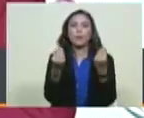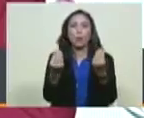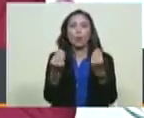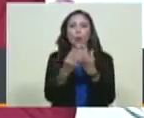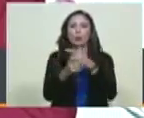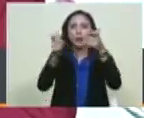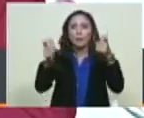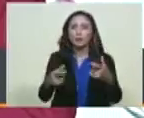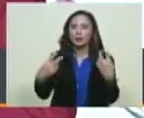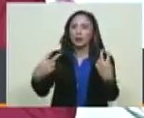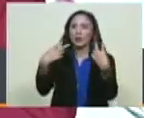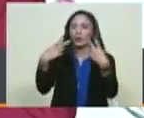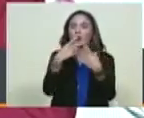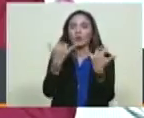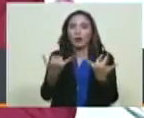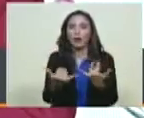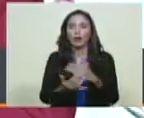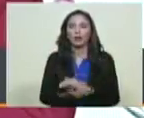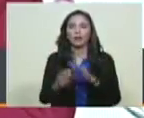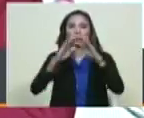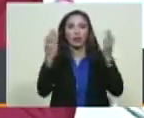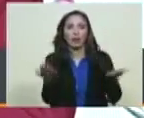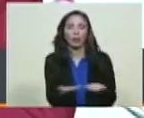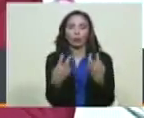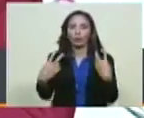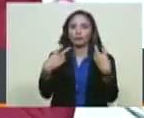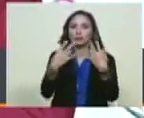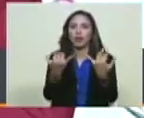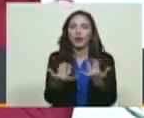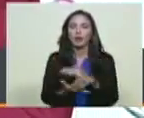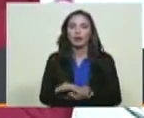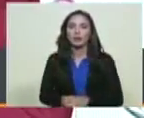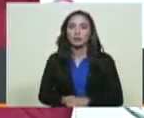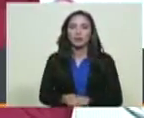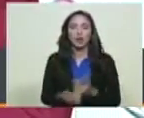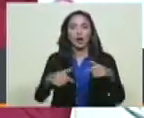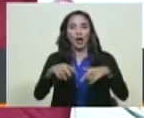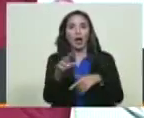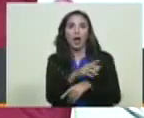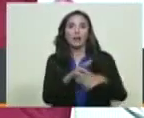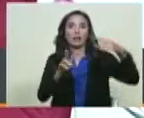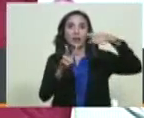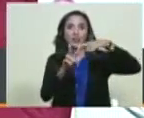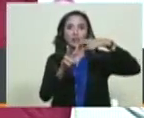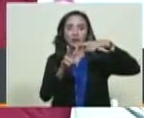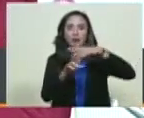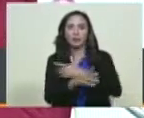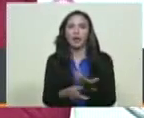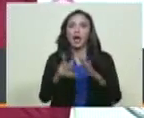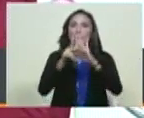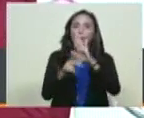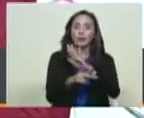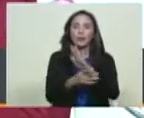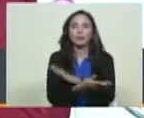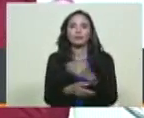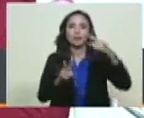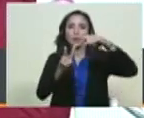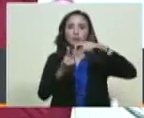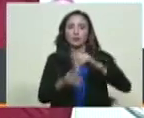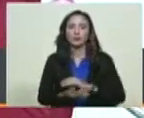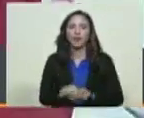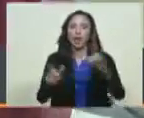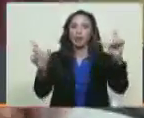miles de compatriotas del mundo entero a través de venezolana de televisión del sistema bolivariano de